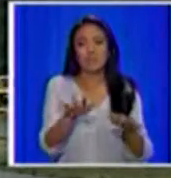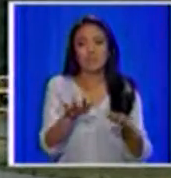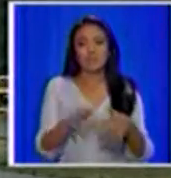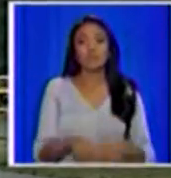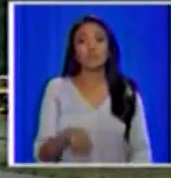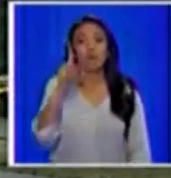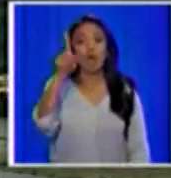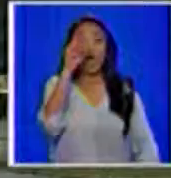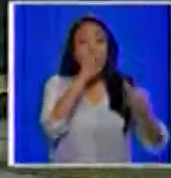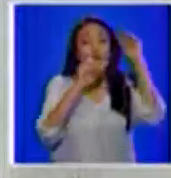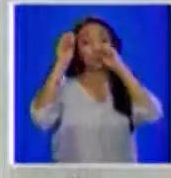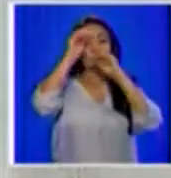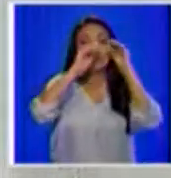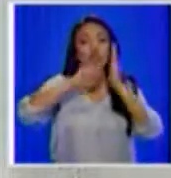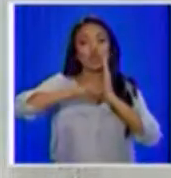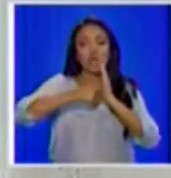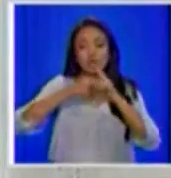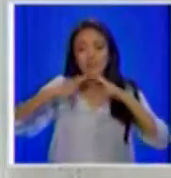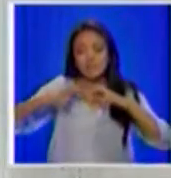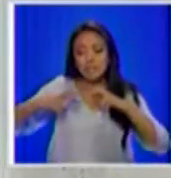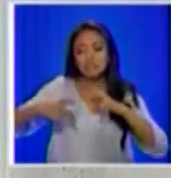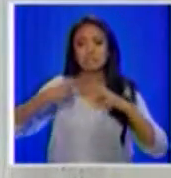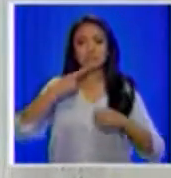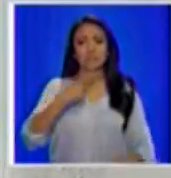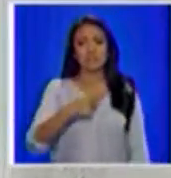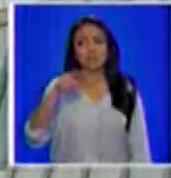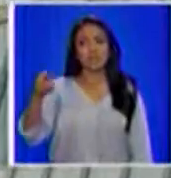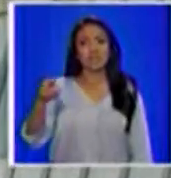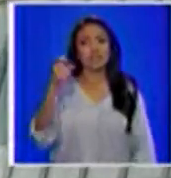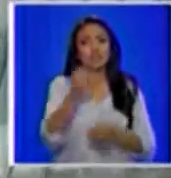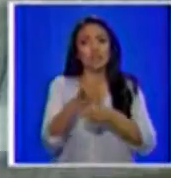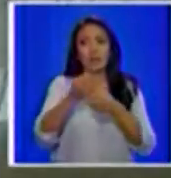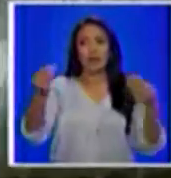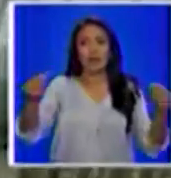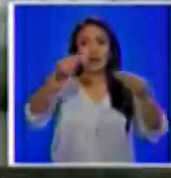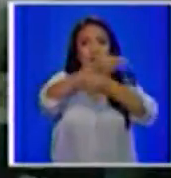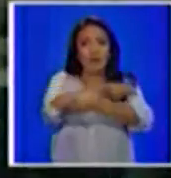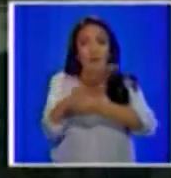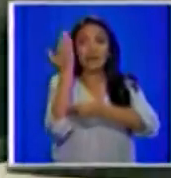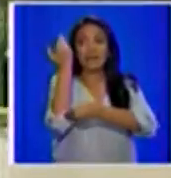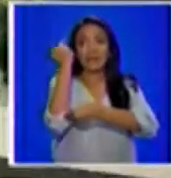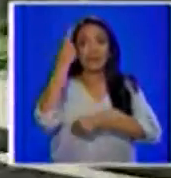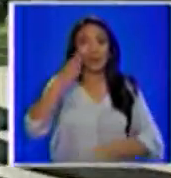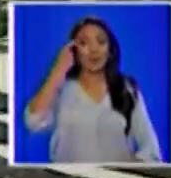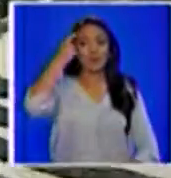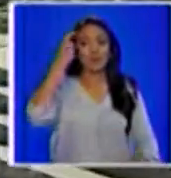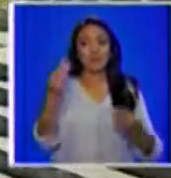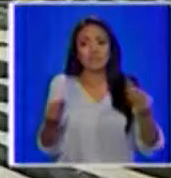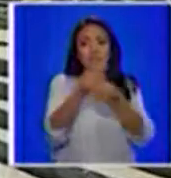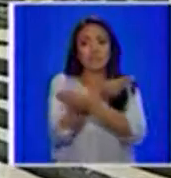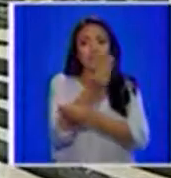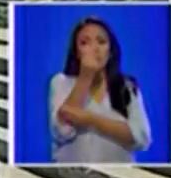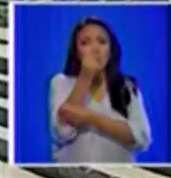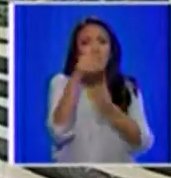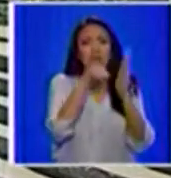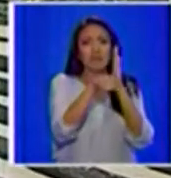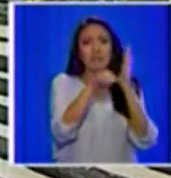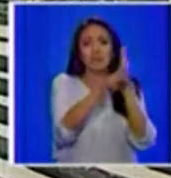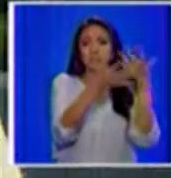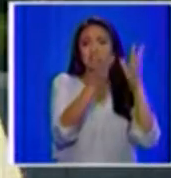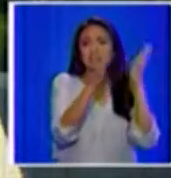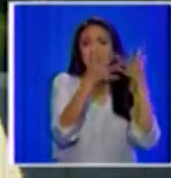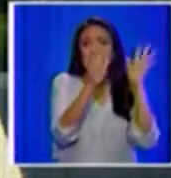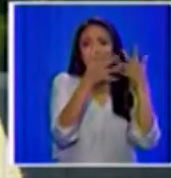observaciones detectadas por la Contraloría es que estas operaciones con el Banco Central en el anterior gobierno no generaron liquidez a la caja fiscal y